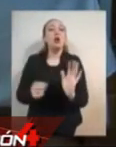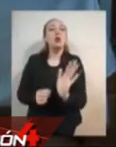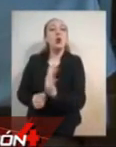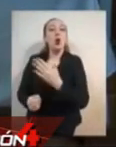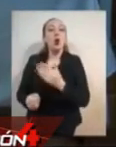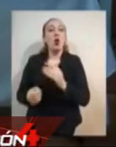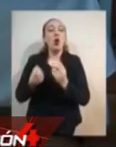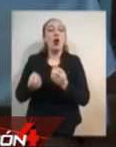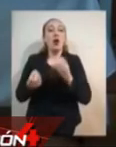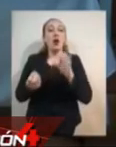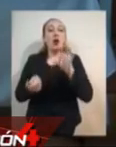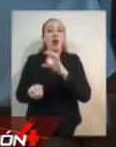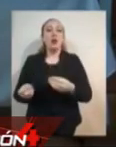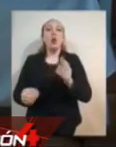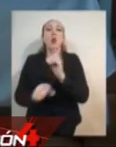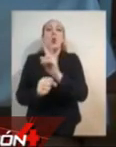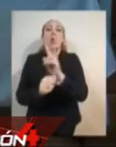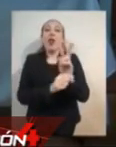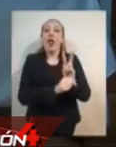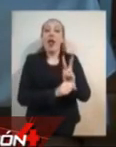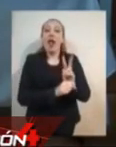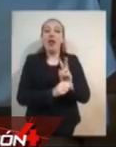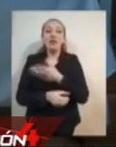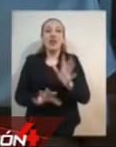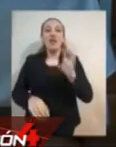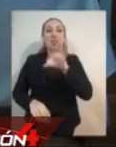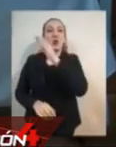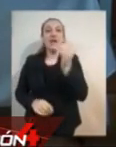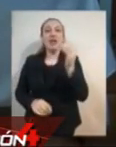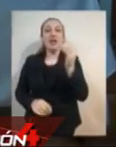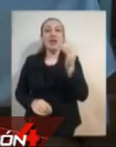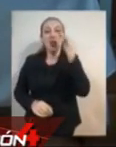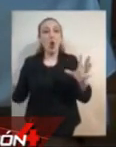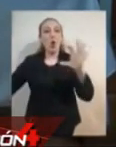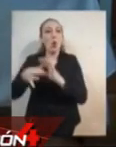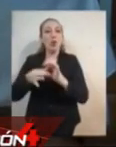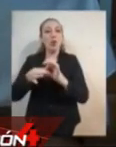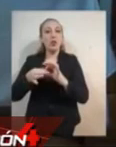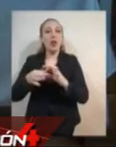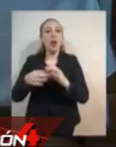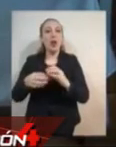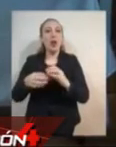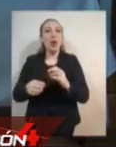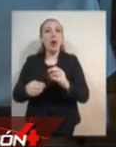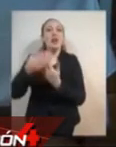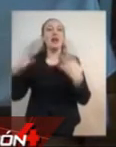se hace a partir de Protección Civil de la provincia, que forma parte del Ministerio de Seguridad de la